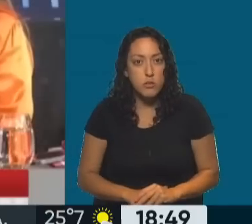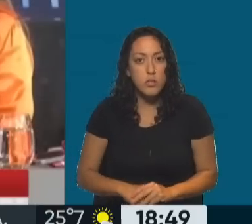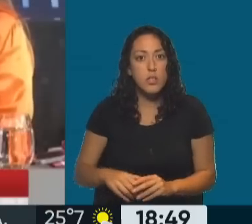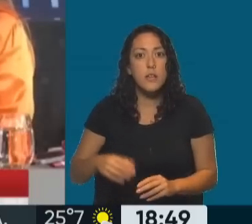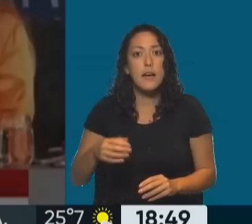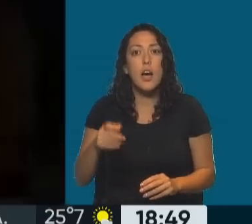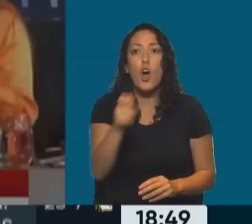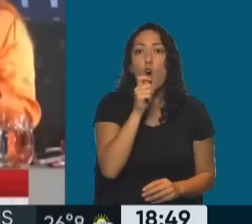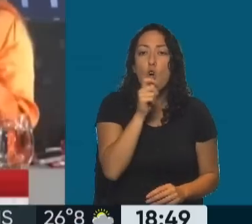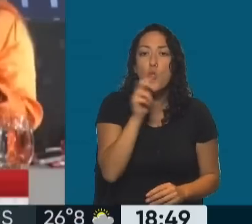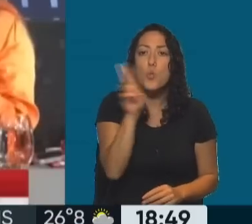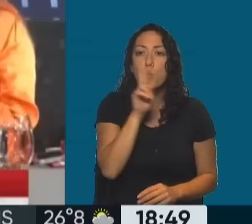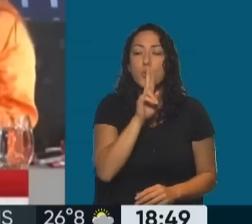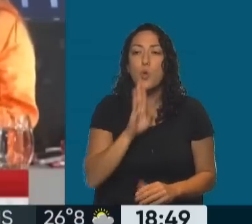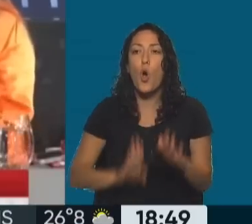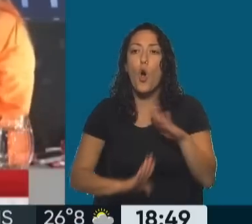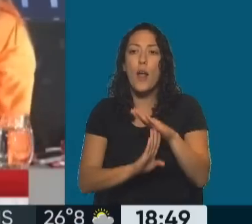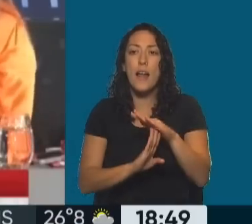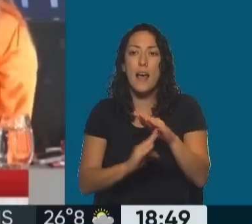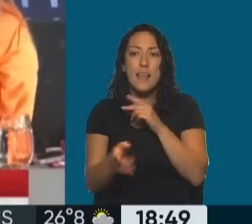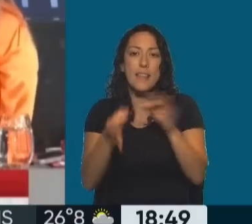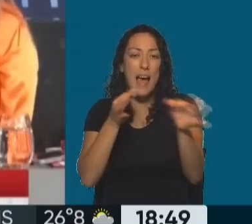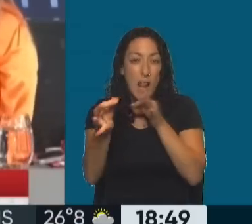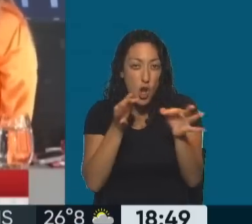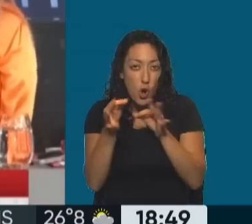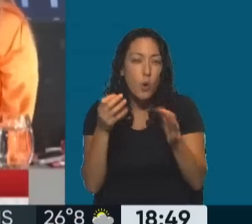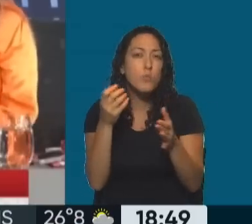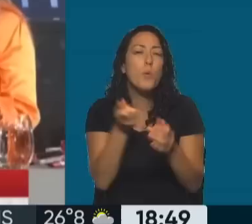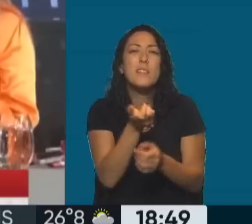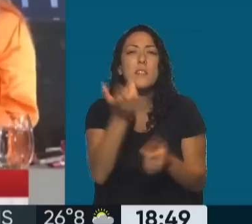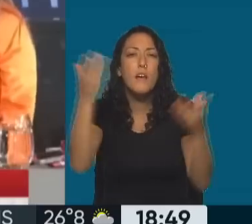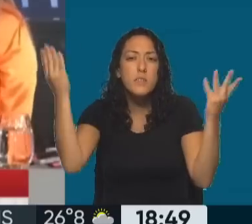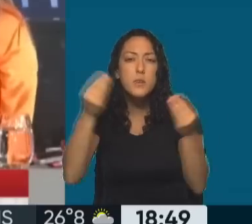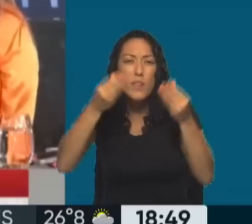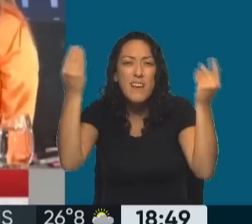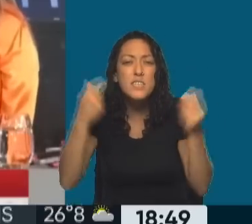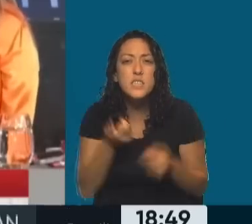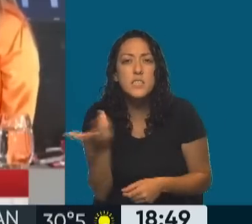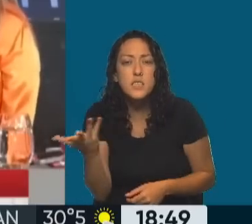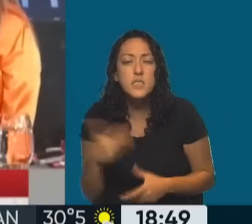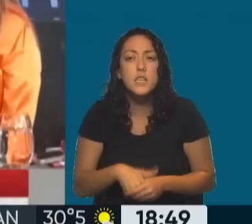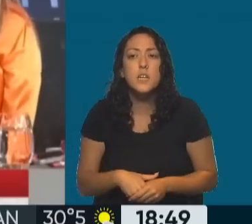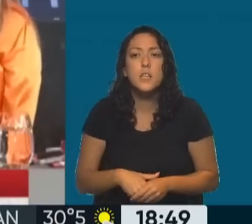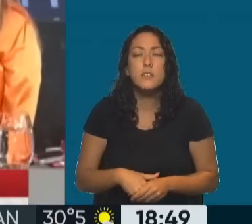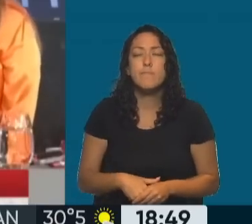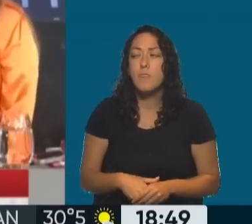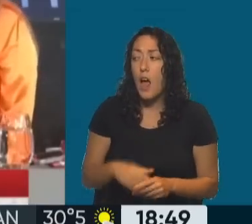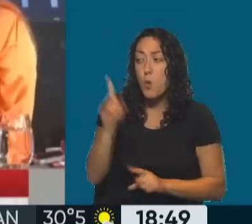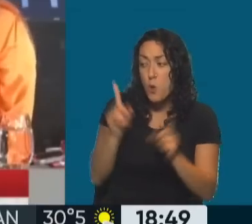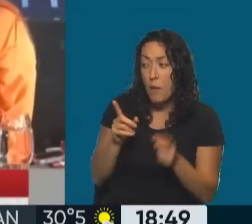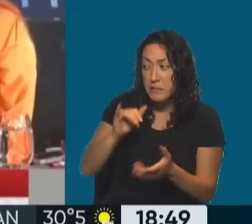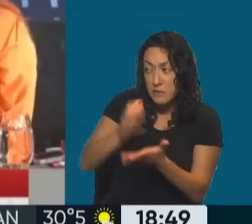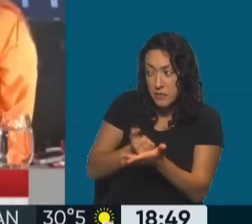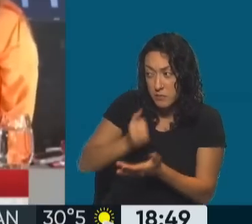esta conductora? Reiteradas. ¿Y en alguna surtió efecto? En una oportunidad, cuando ella estaba en